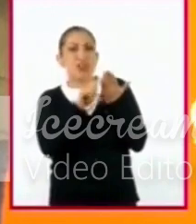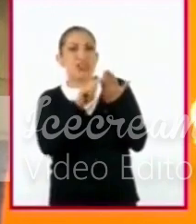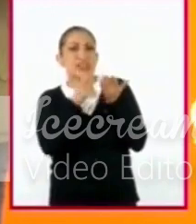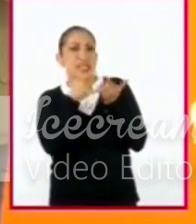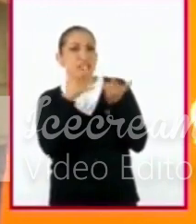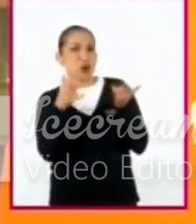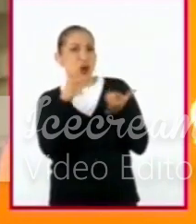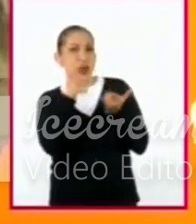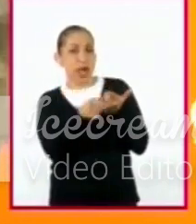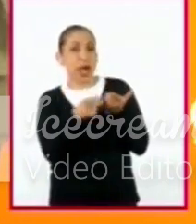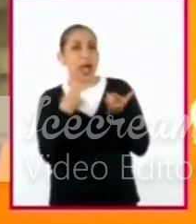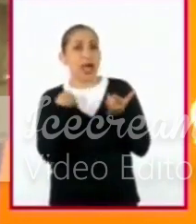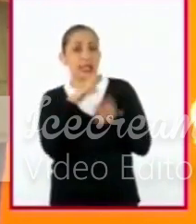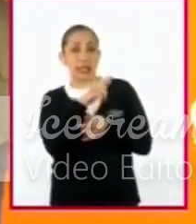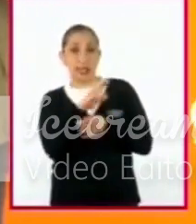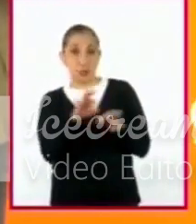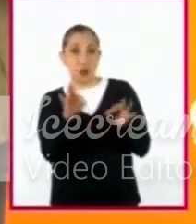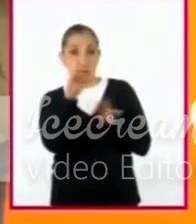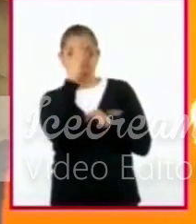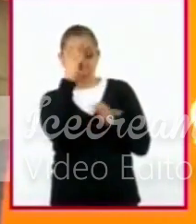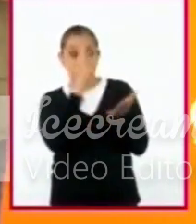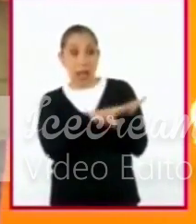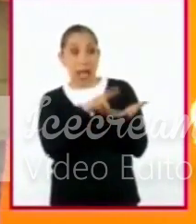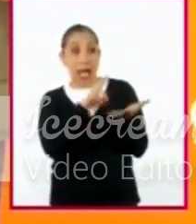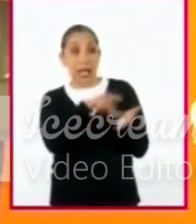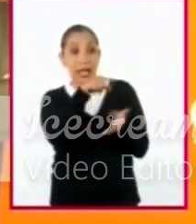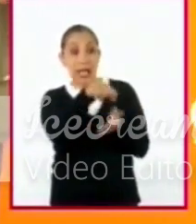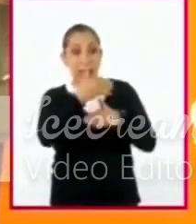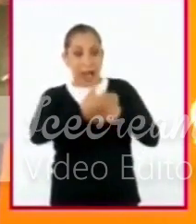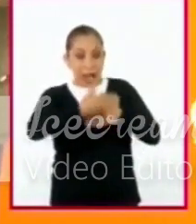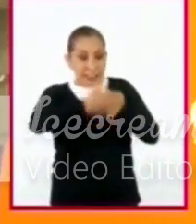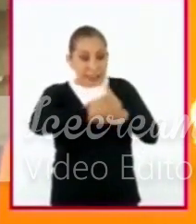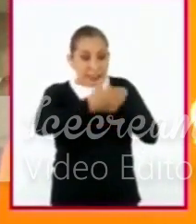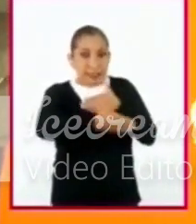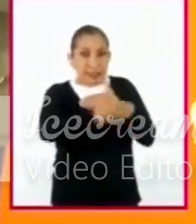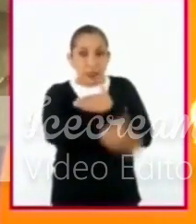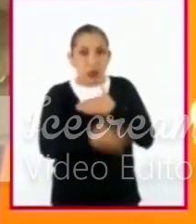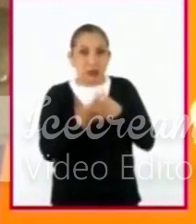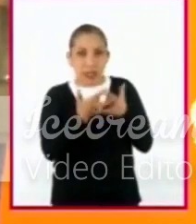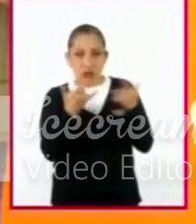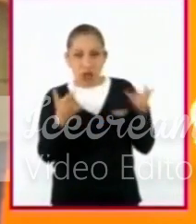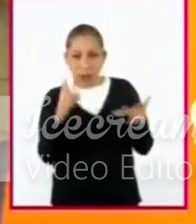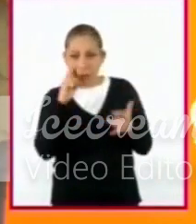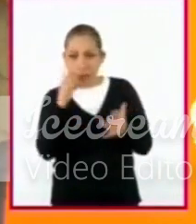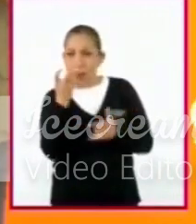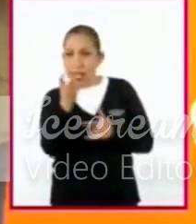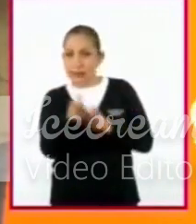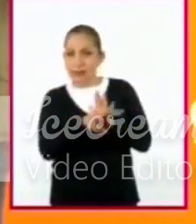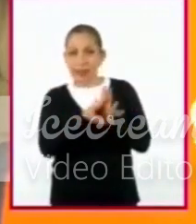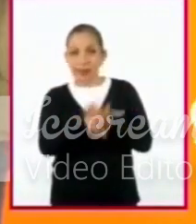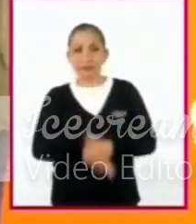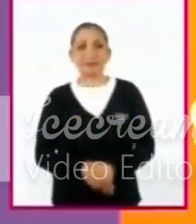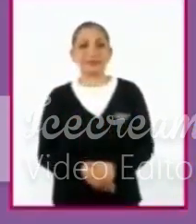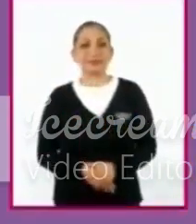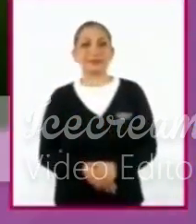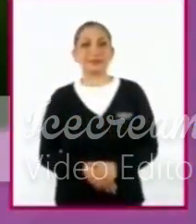Es importante reconocer el gran valor que tienen los archivos históricos. Veamos el siguiente video.